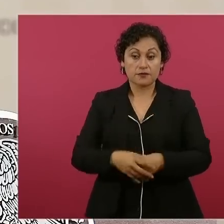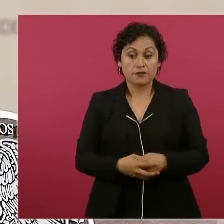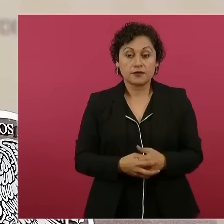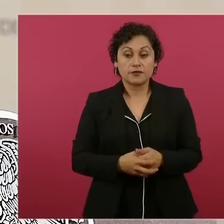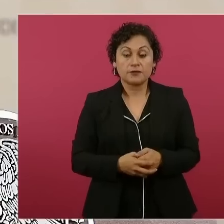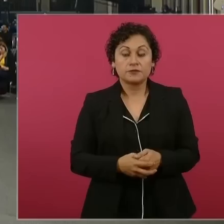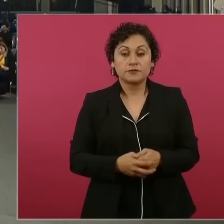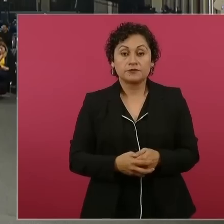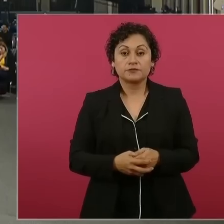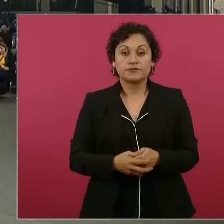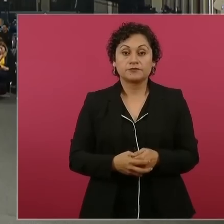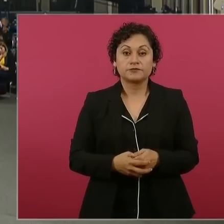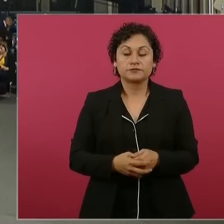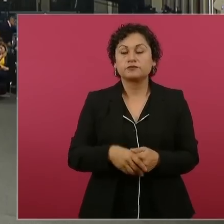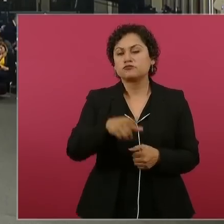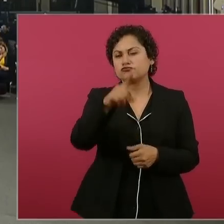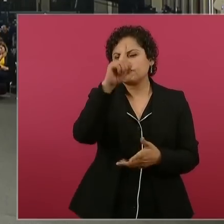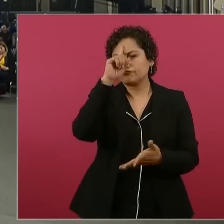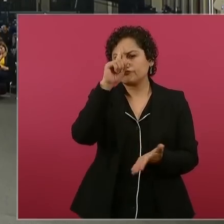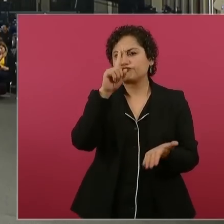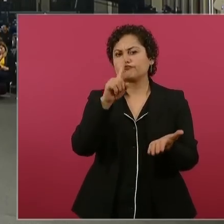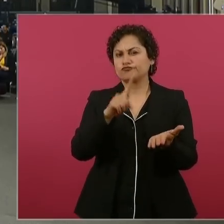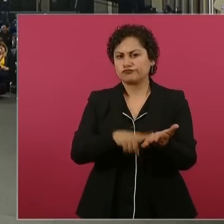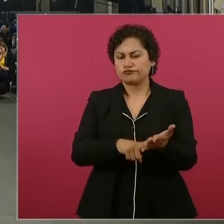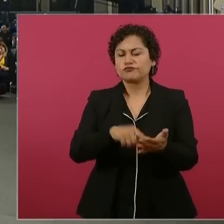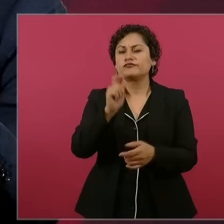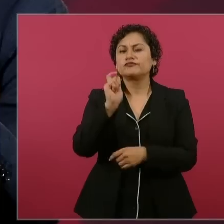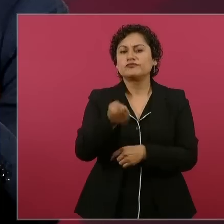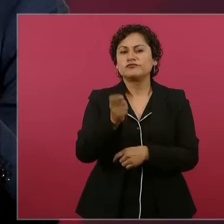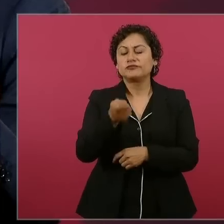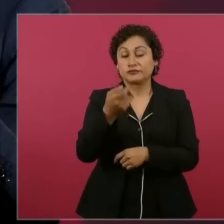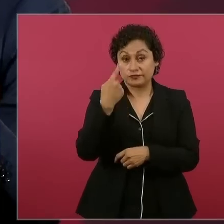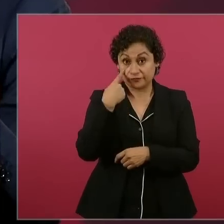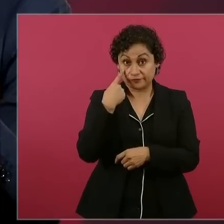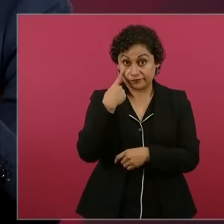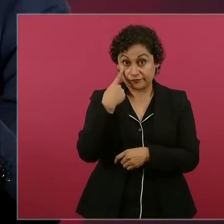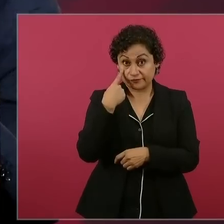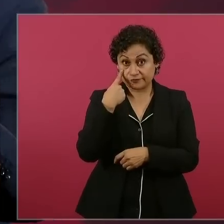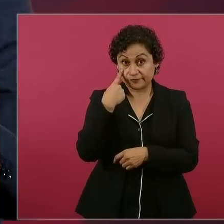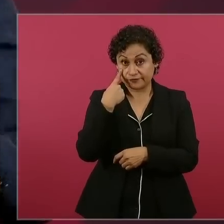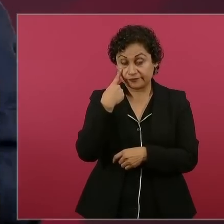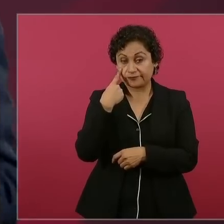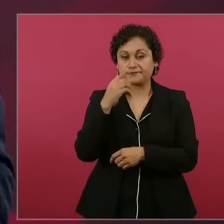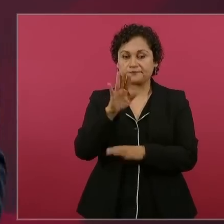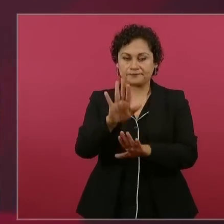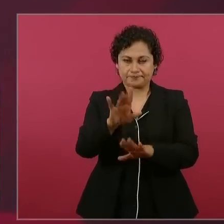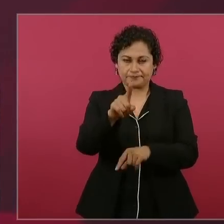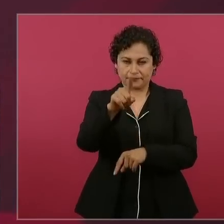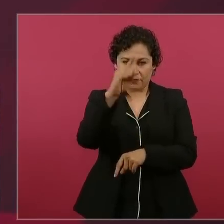Nada más imagínense que el Tren Maya